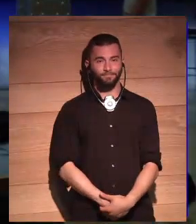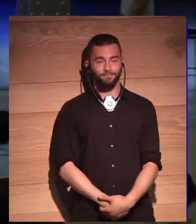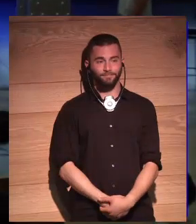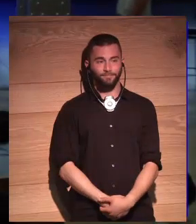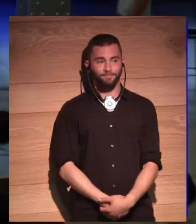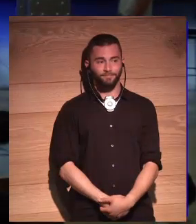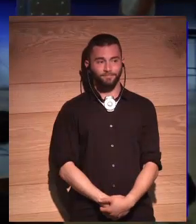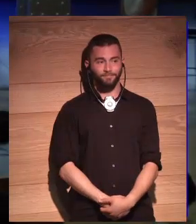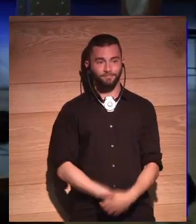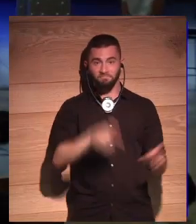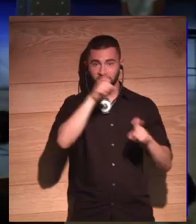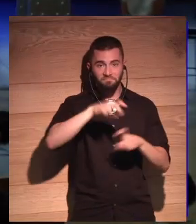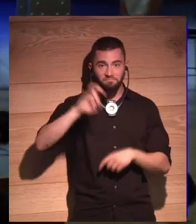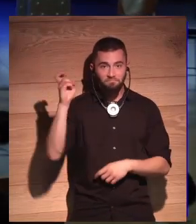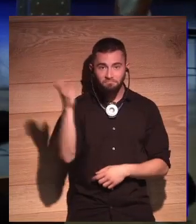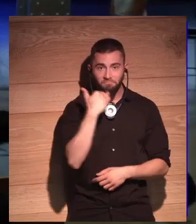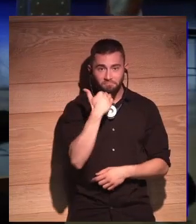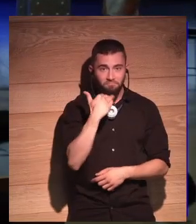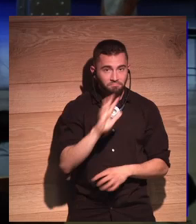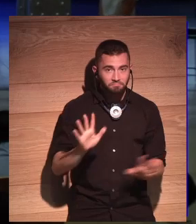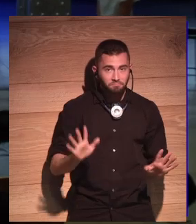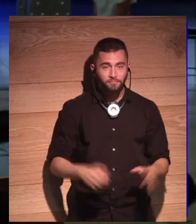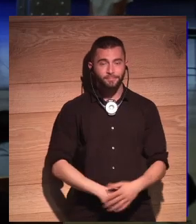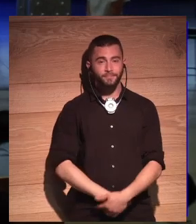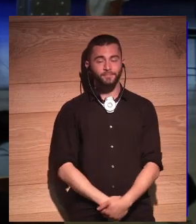Any other questions? Or... ¿Alguna pregunta más?